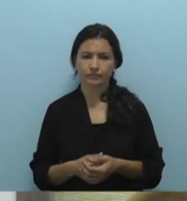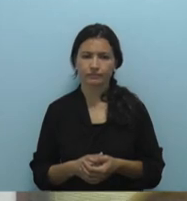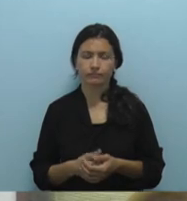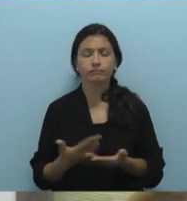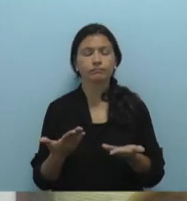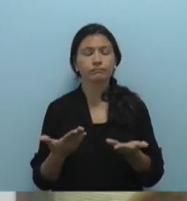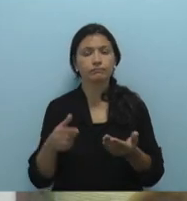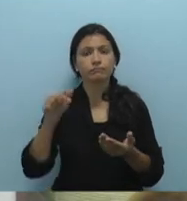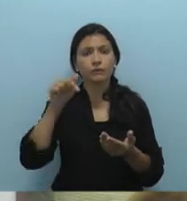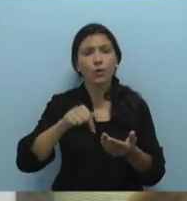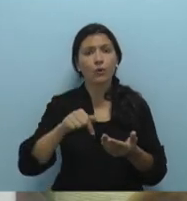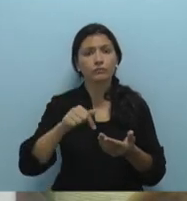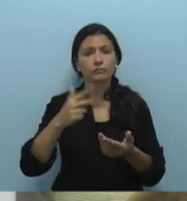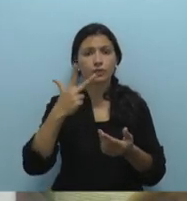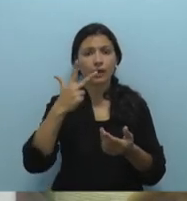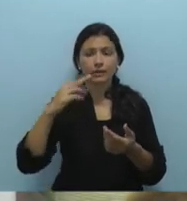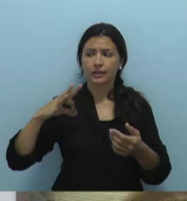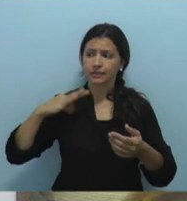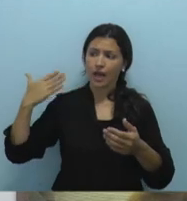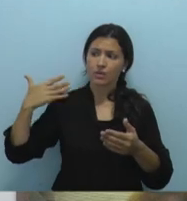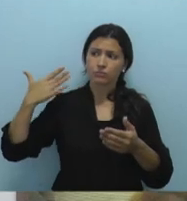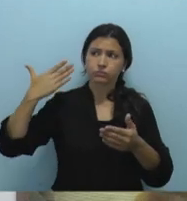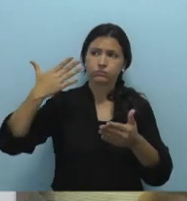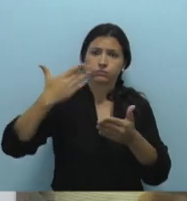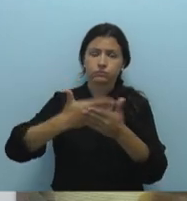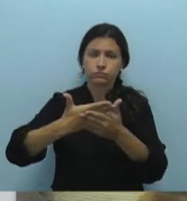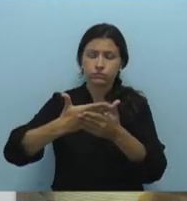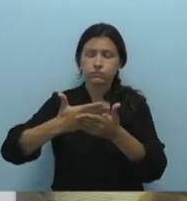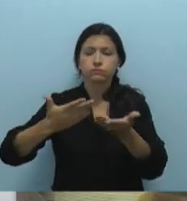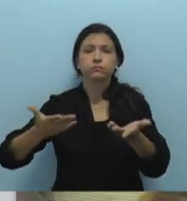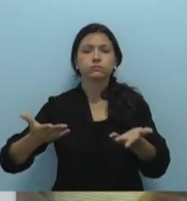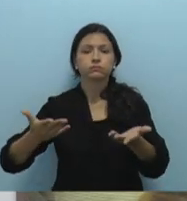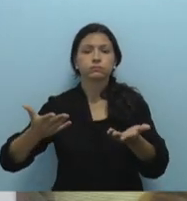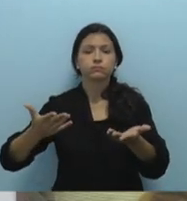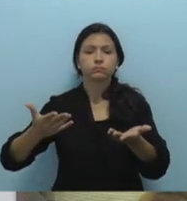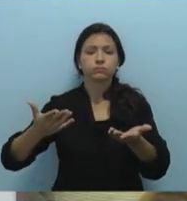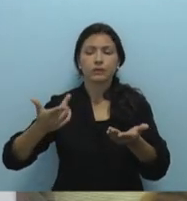estamos en una situación, 3 años después, donde el senador Armando Traferri